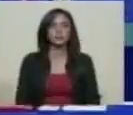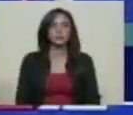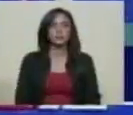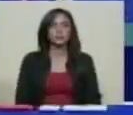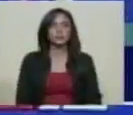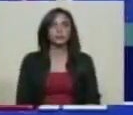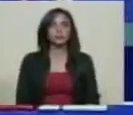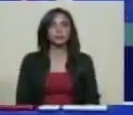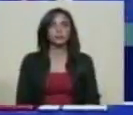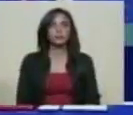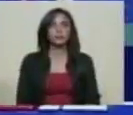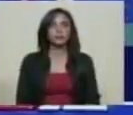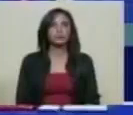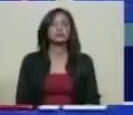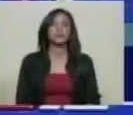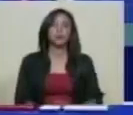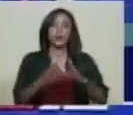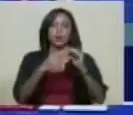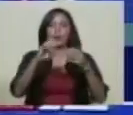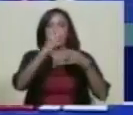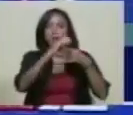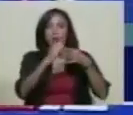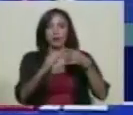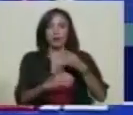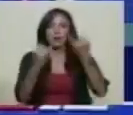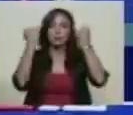para definir estrategias.